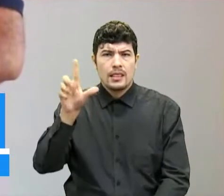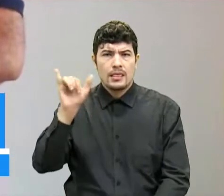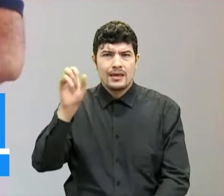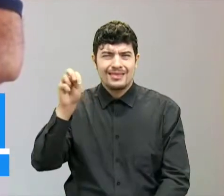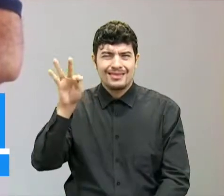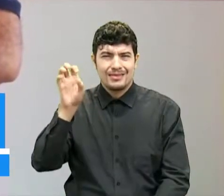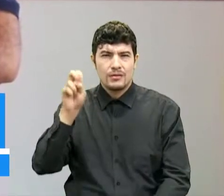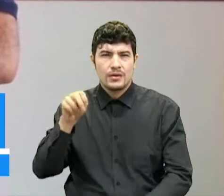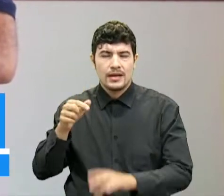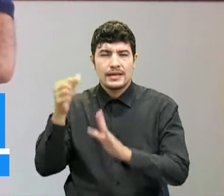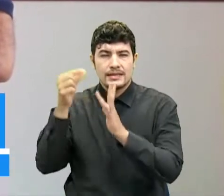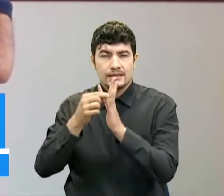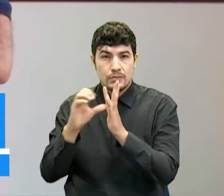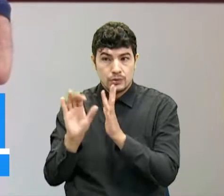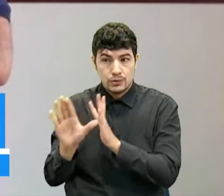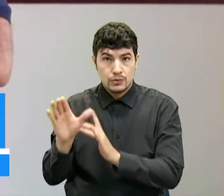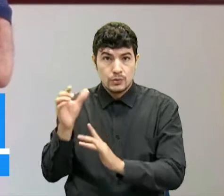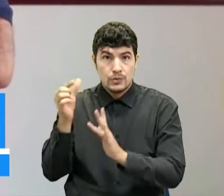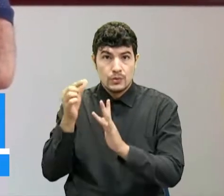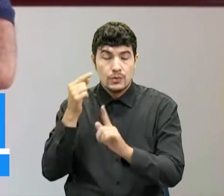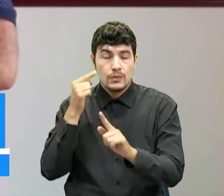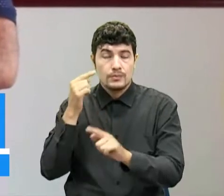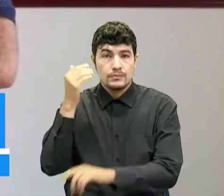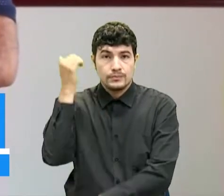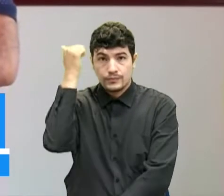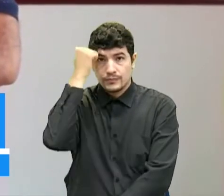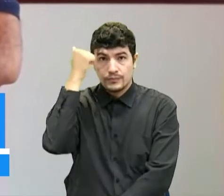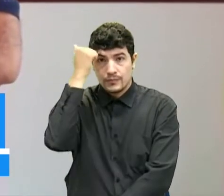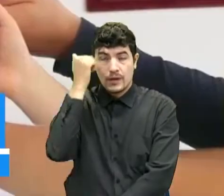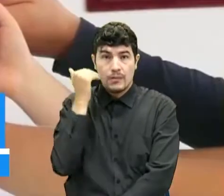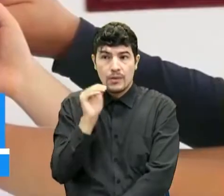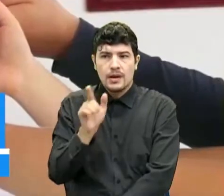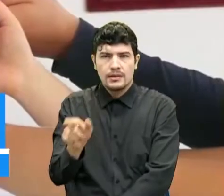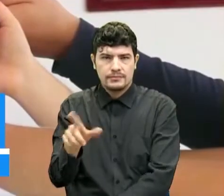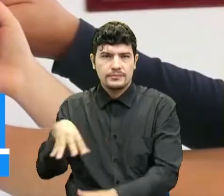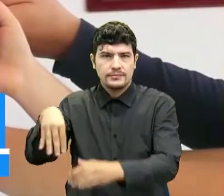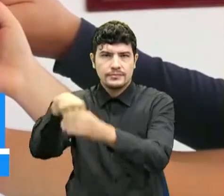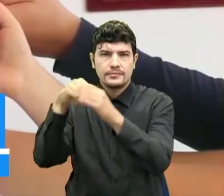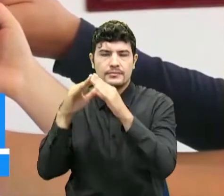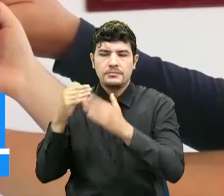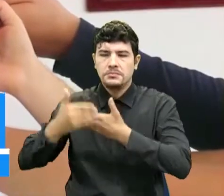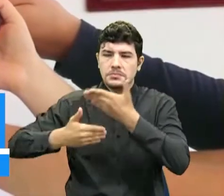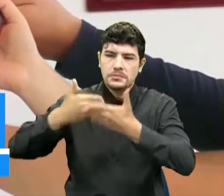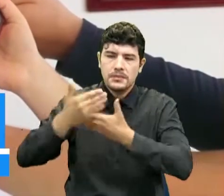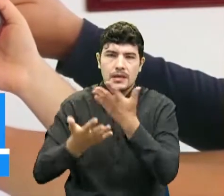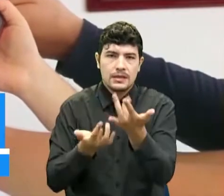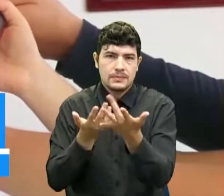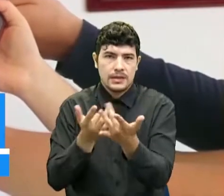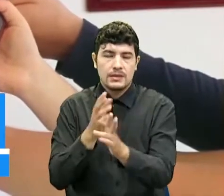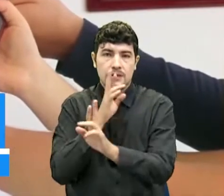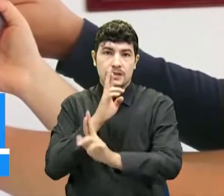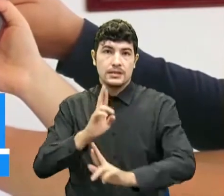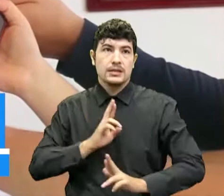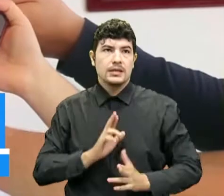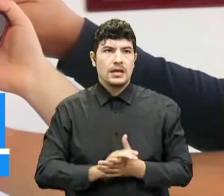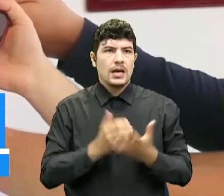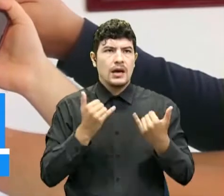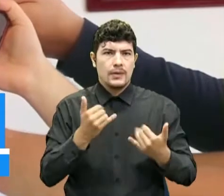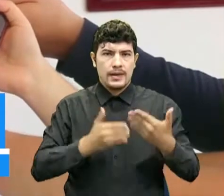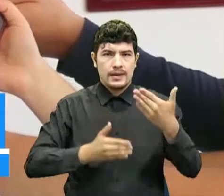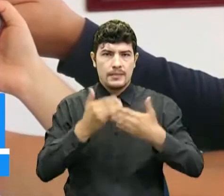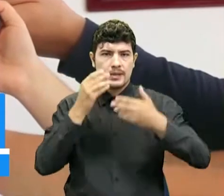espera de que nuevamente se retomen las audiencias. La fase en la que nos encontramos actualmente, de acuerdo a la actuación procesal penal, es la indagación, esto